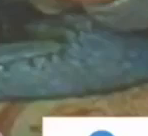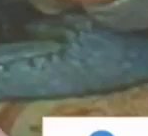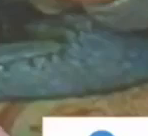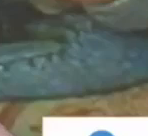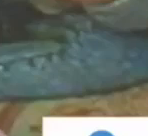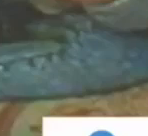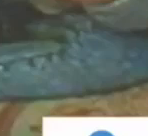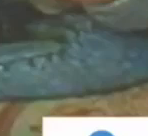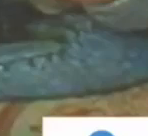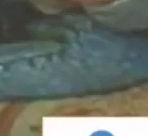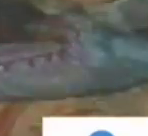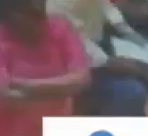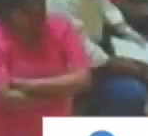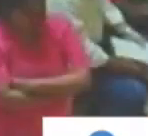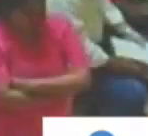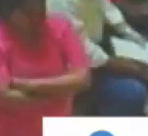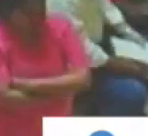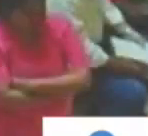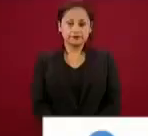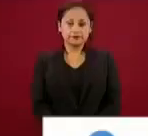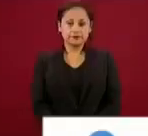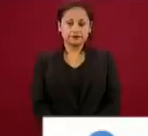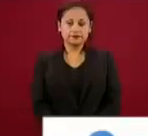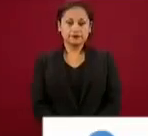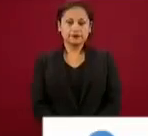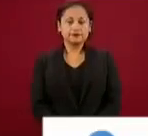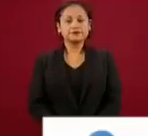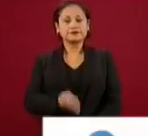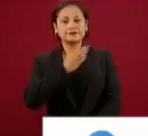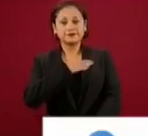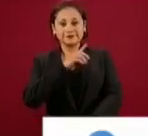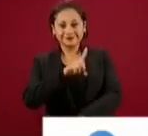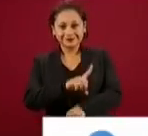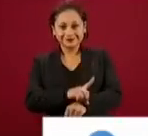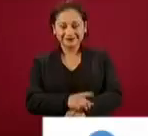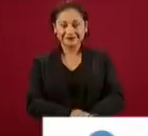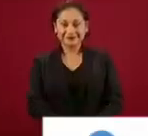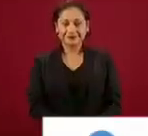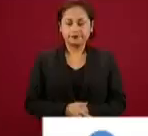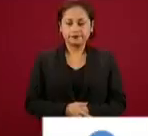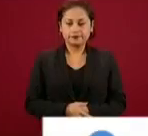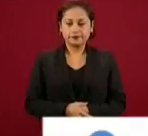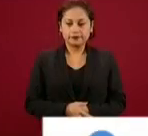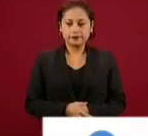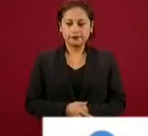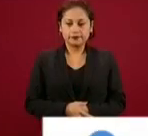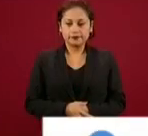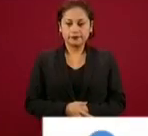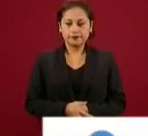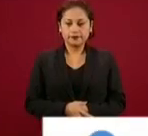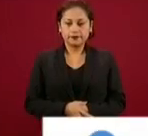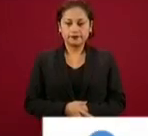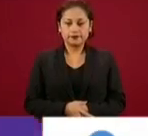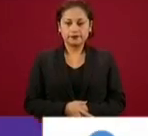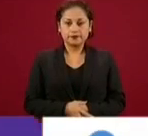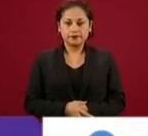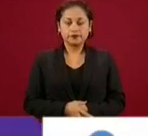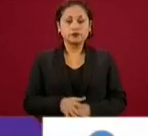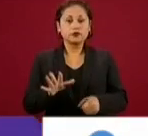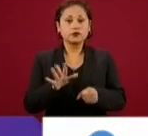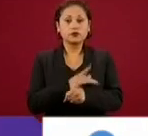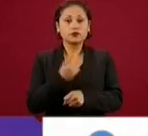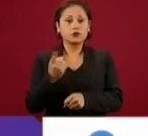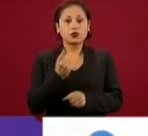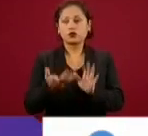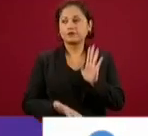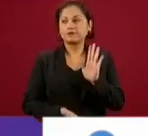andrés manuel lópez obrador pide a los estados que no se adhieran al link xavi que garanticen la gratuidad de la salud el